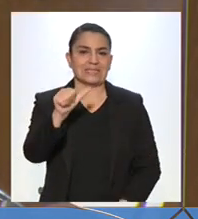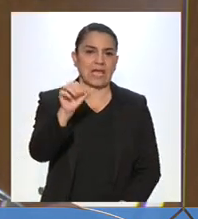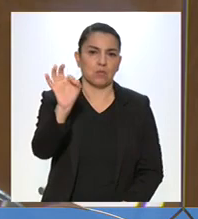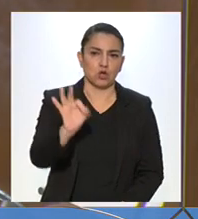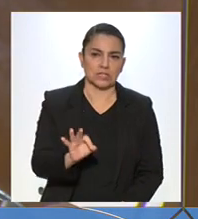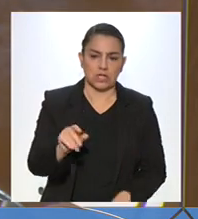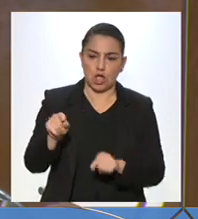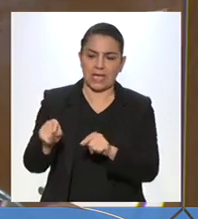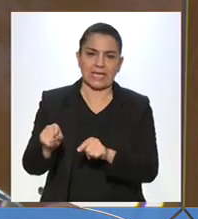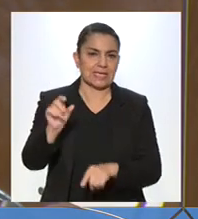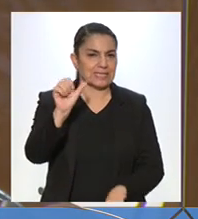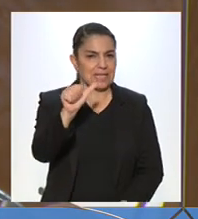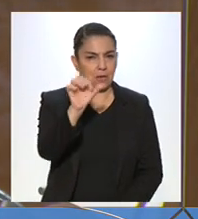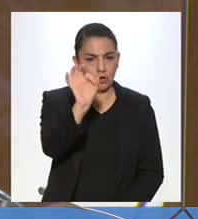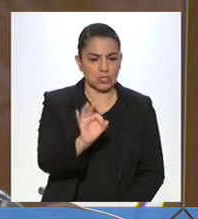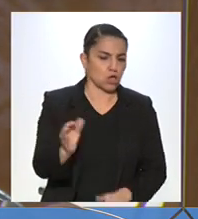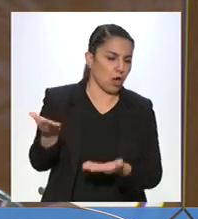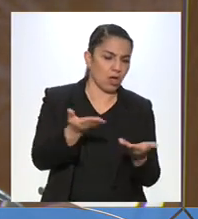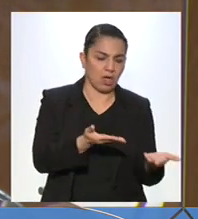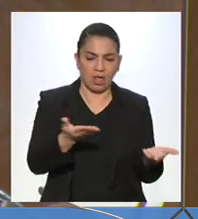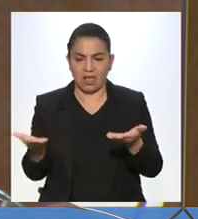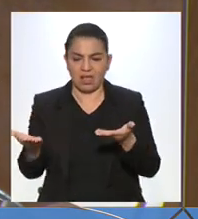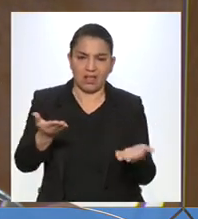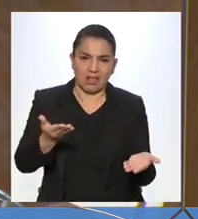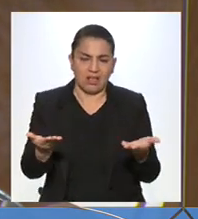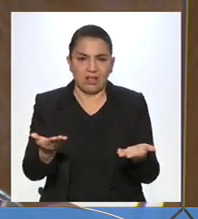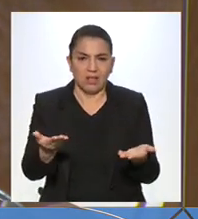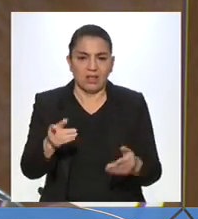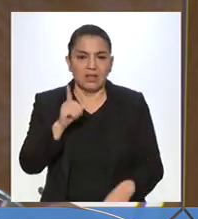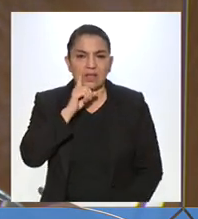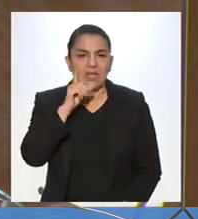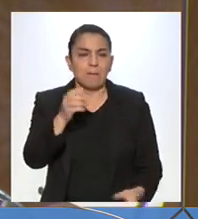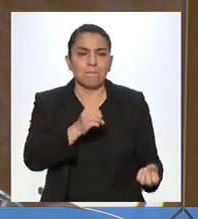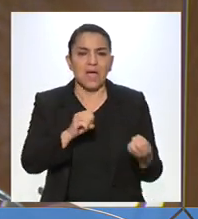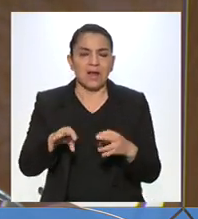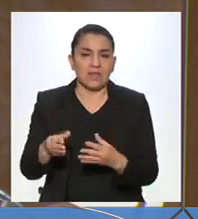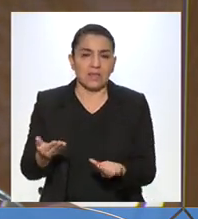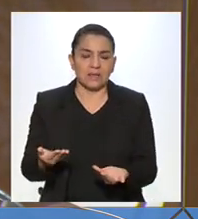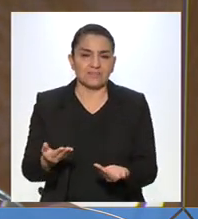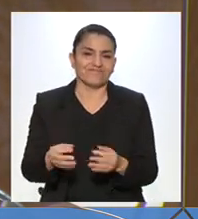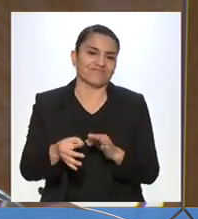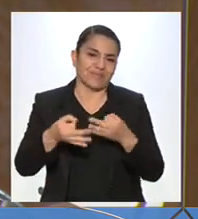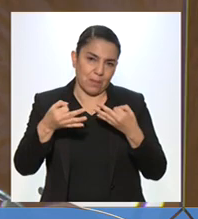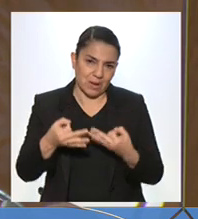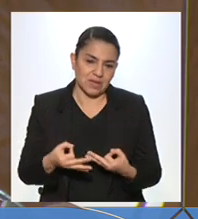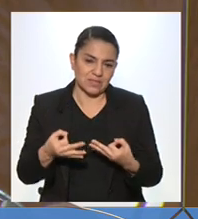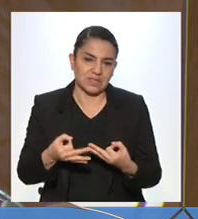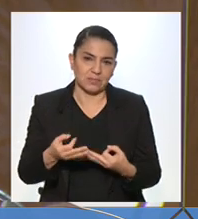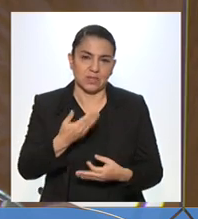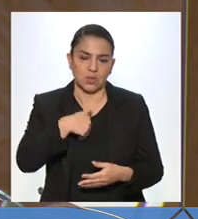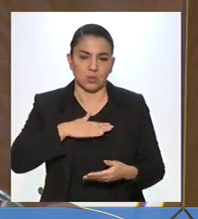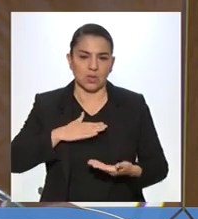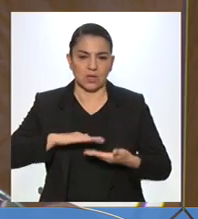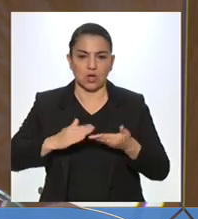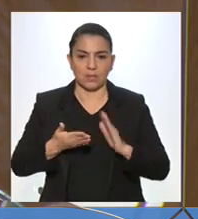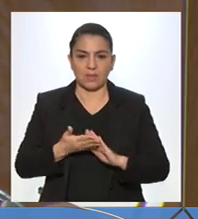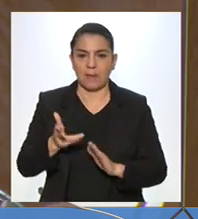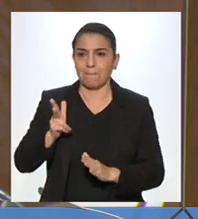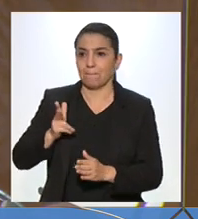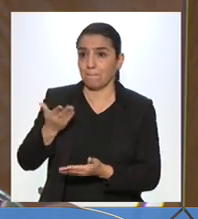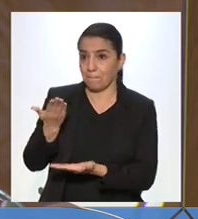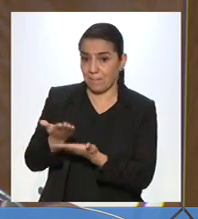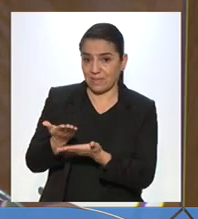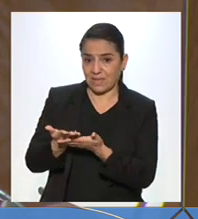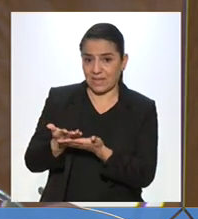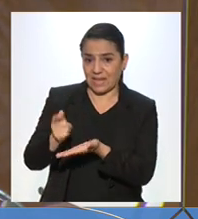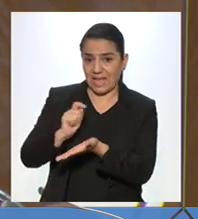el 6% para allá, y en eso estamos. Y en definitiva, ¿quién es el que está perdiendo? Es precisamente nuestra comunidad. Le pediría al secretario, así como no